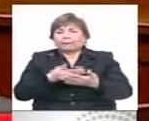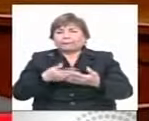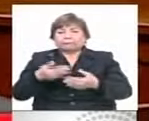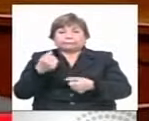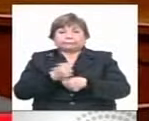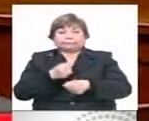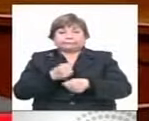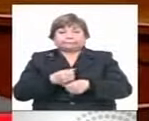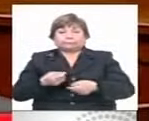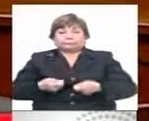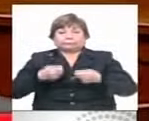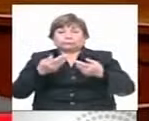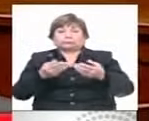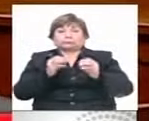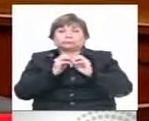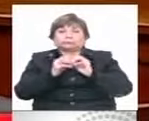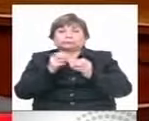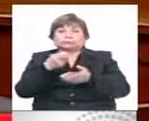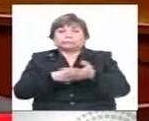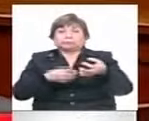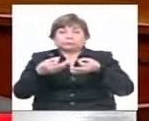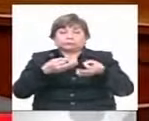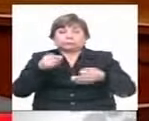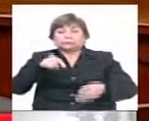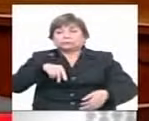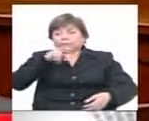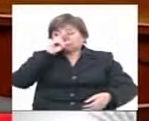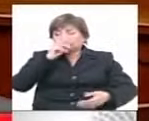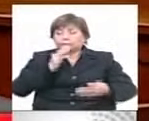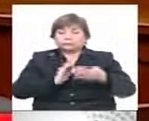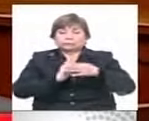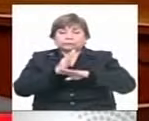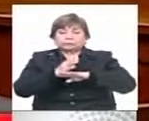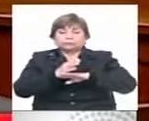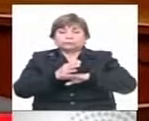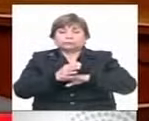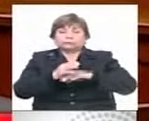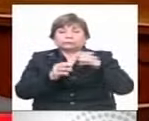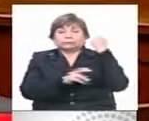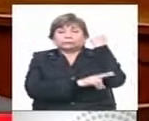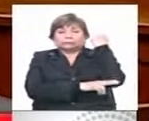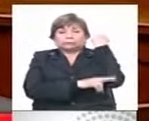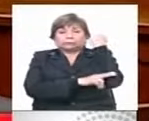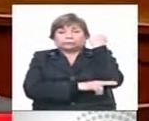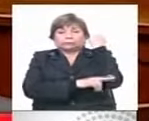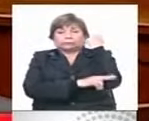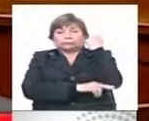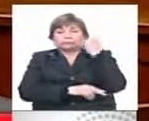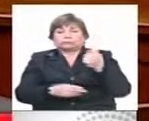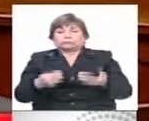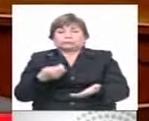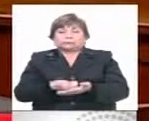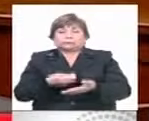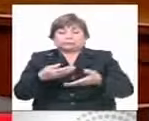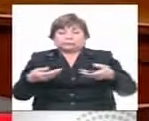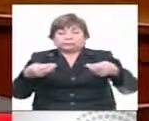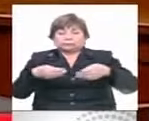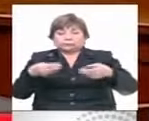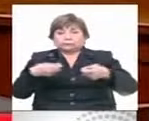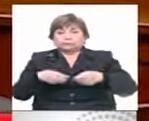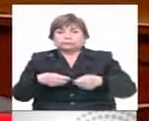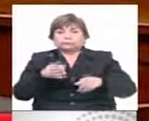y aportando a la reactivación económica del país, a través del Programa Nacional para la Empleabilidad,